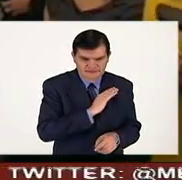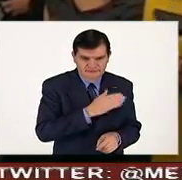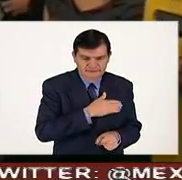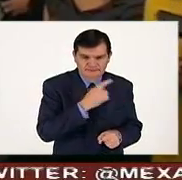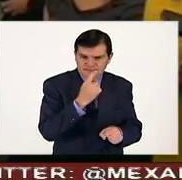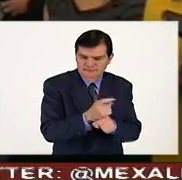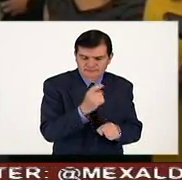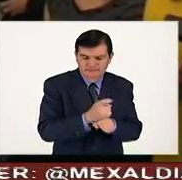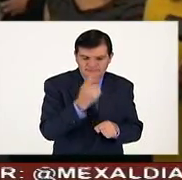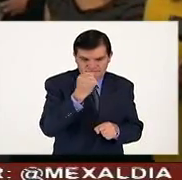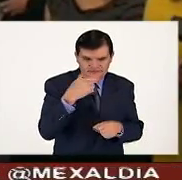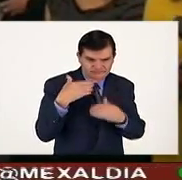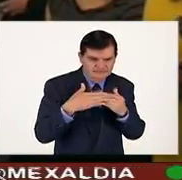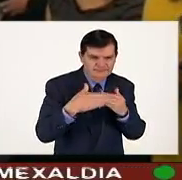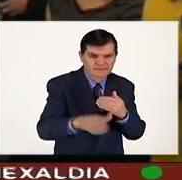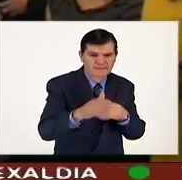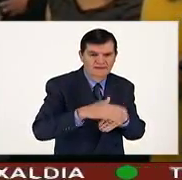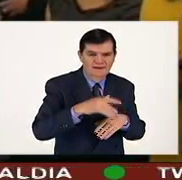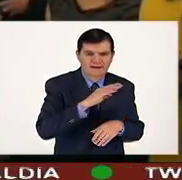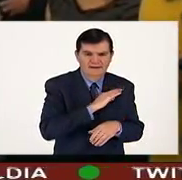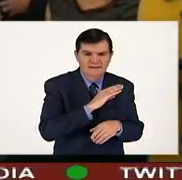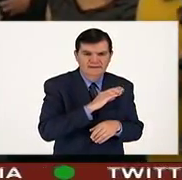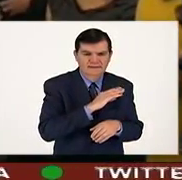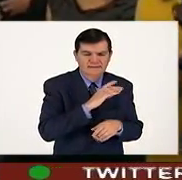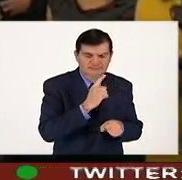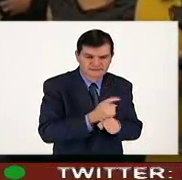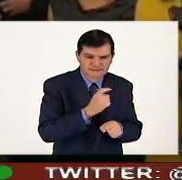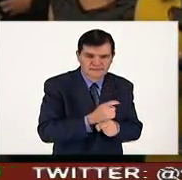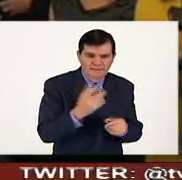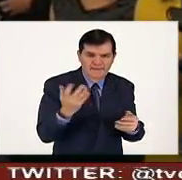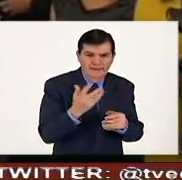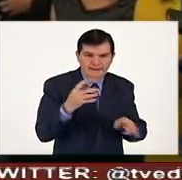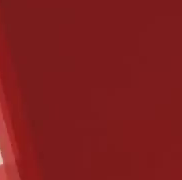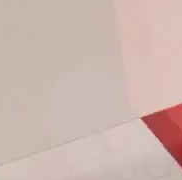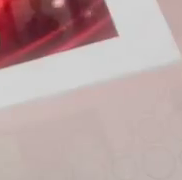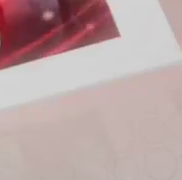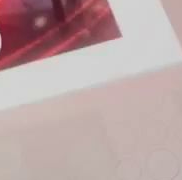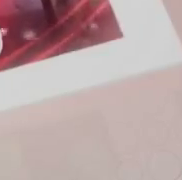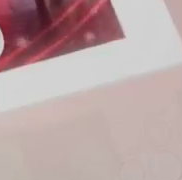la prioridad para los próximos años tiene que ser, primero, crear empleo.